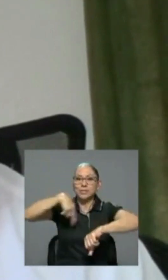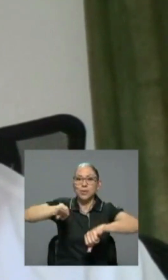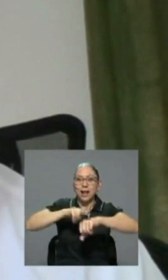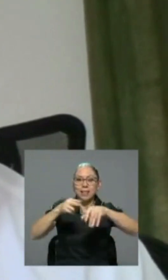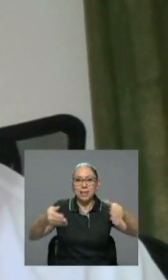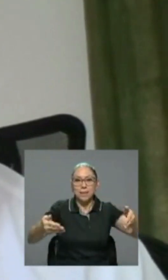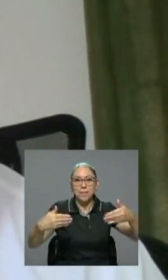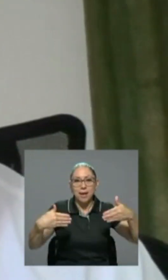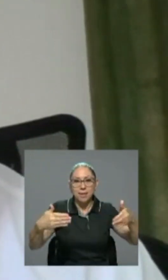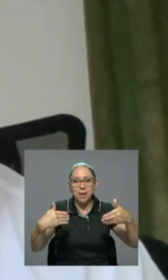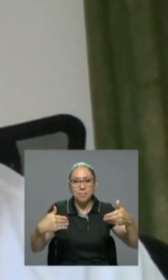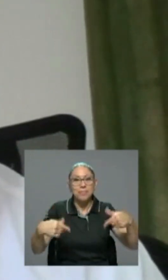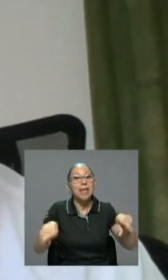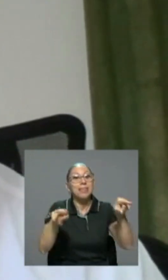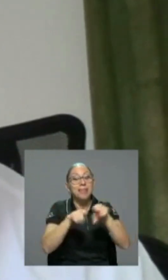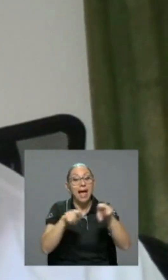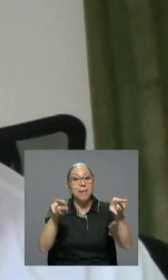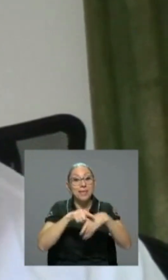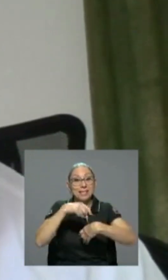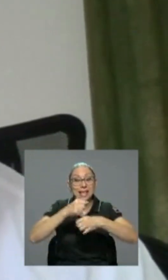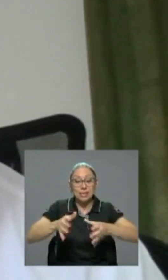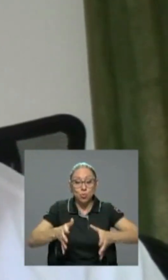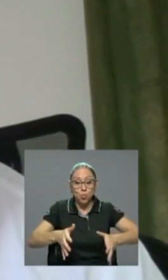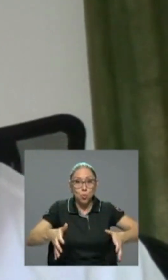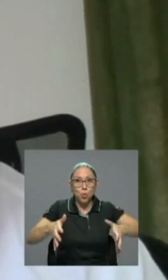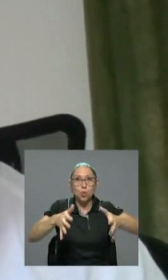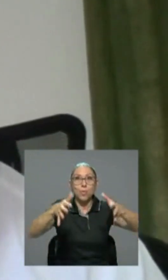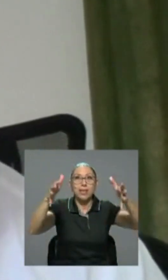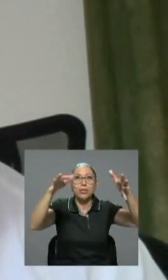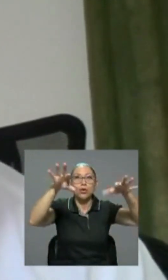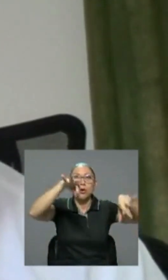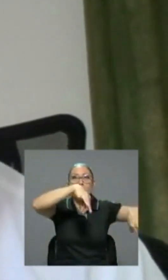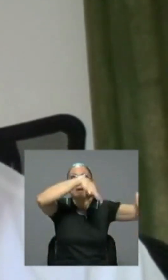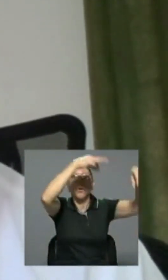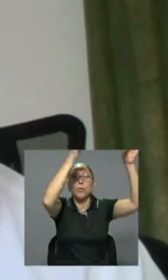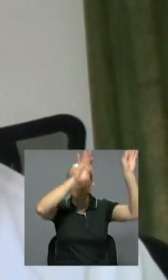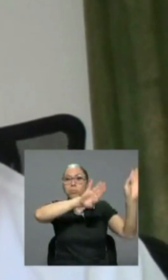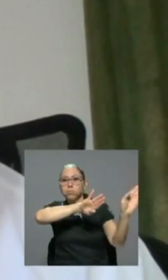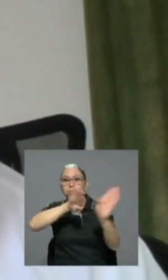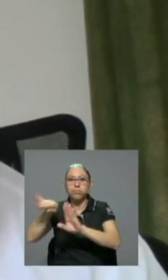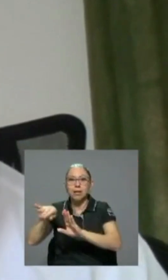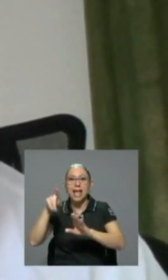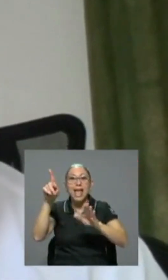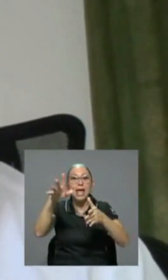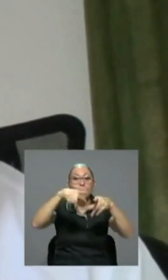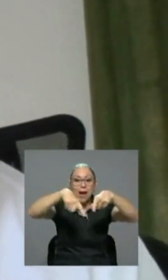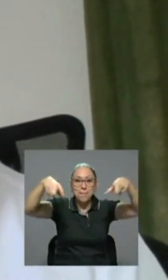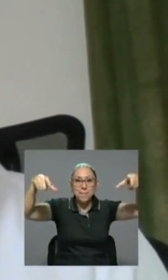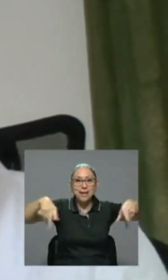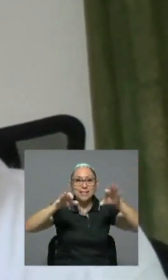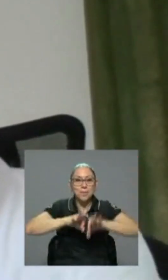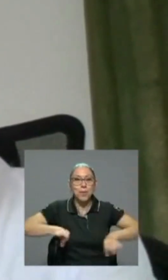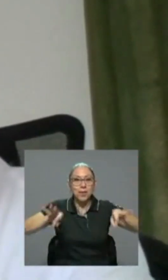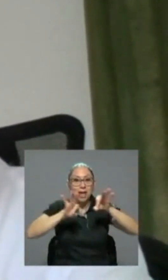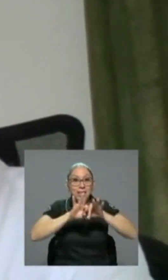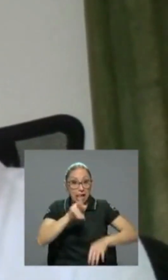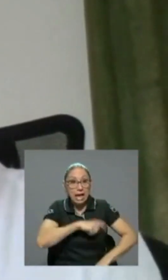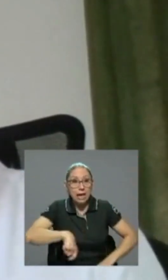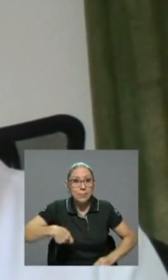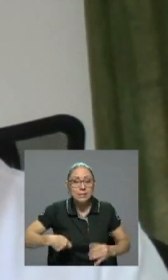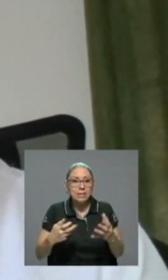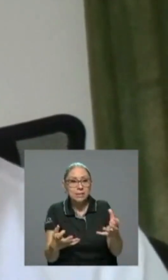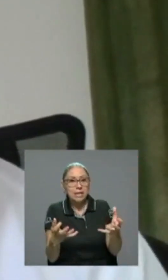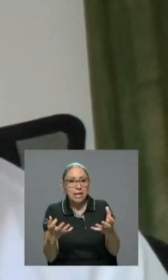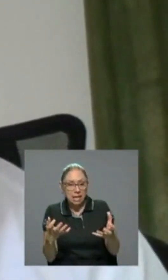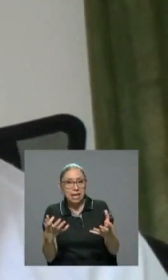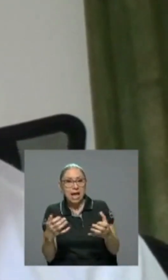También se le devela un monumento en una plaza importante del país. De hecho, el presidente quería que se estableciera